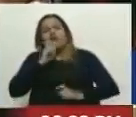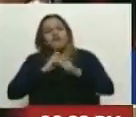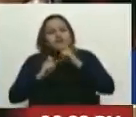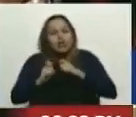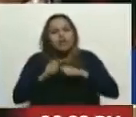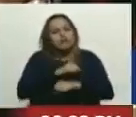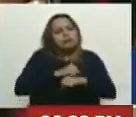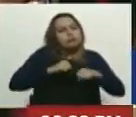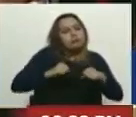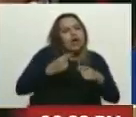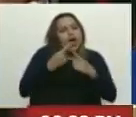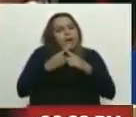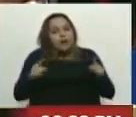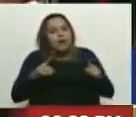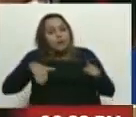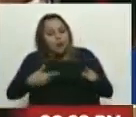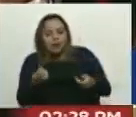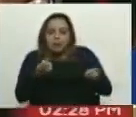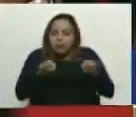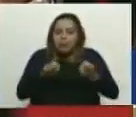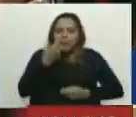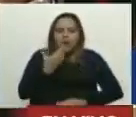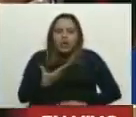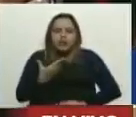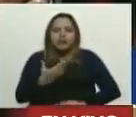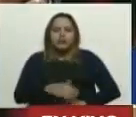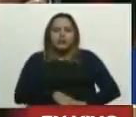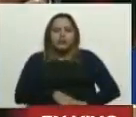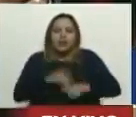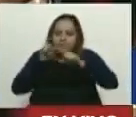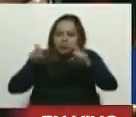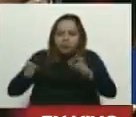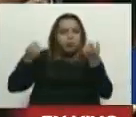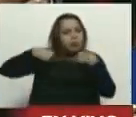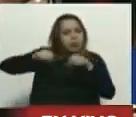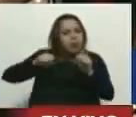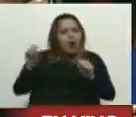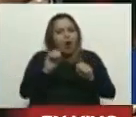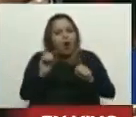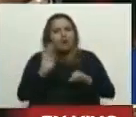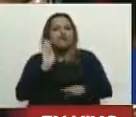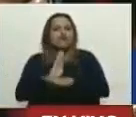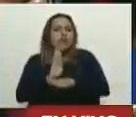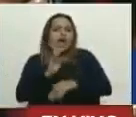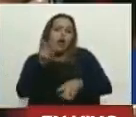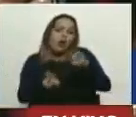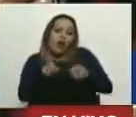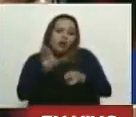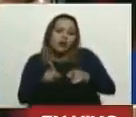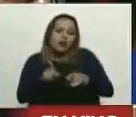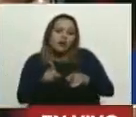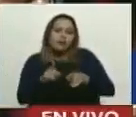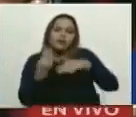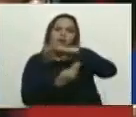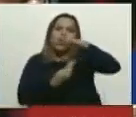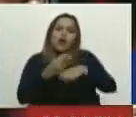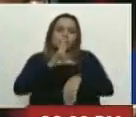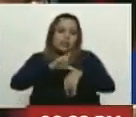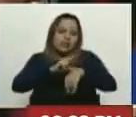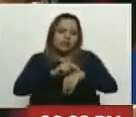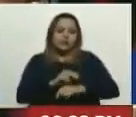embargo, son manejables perfectamente bien con terapias o tratamiento terapéutico o biomédico.